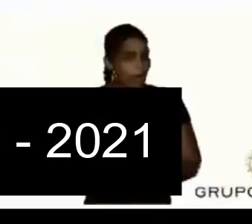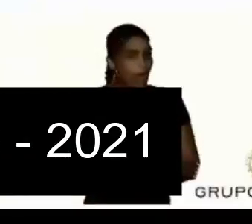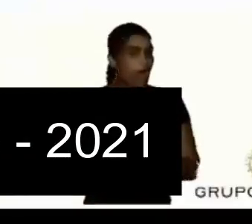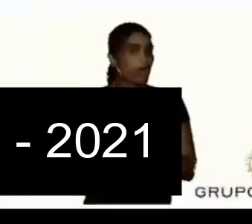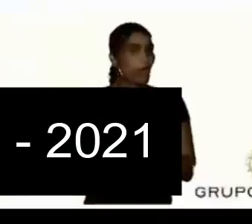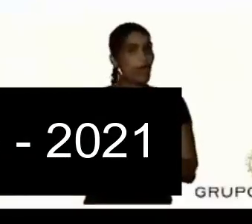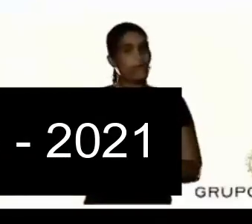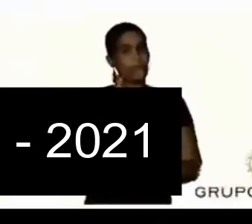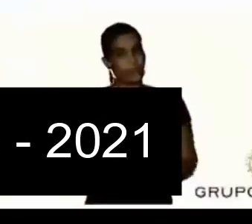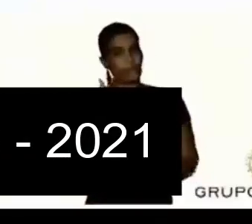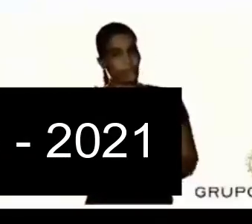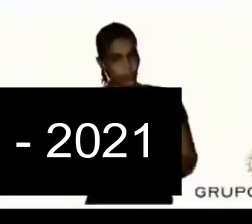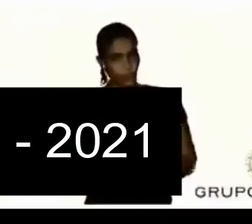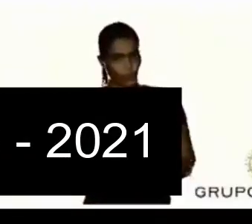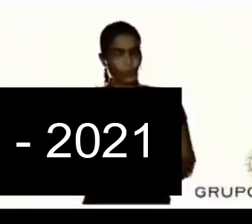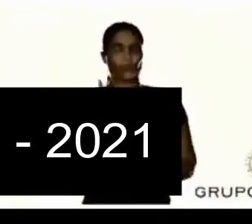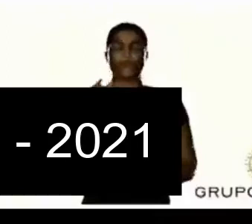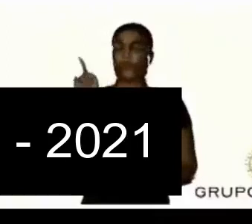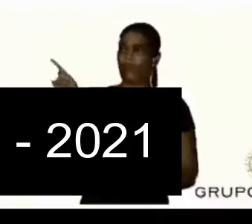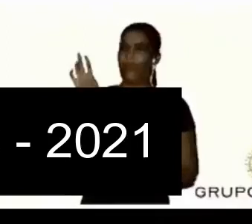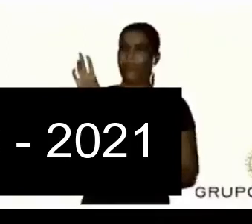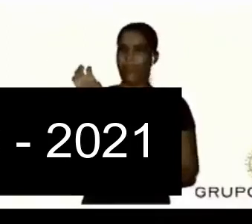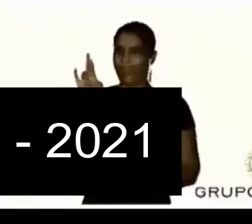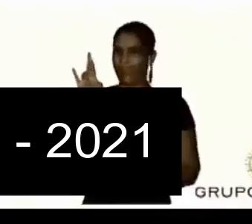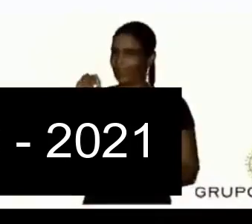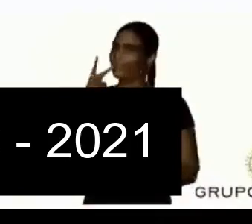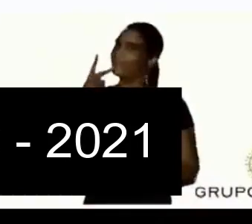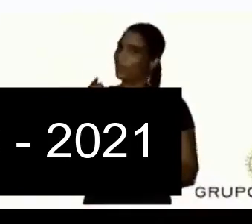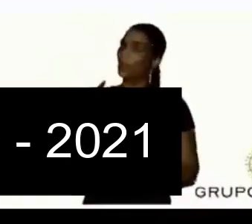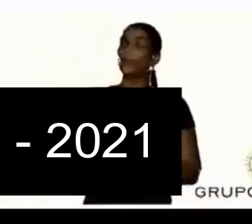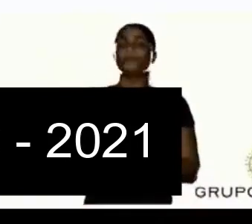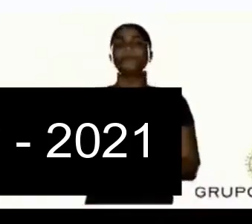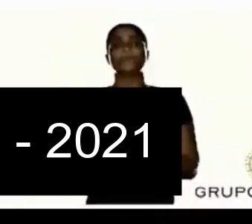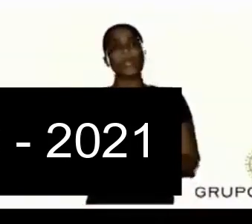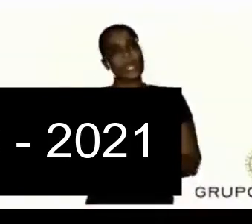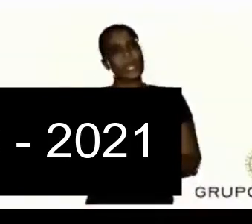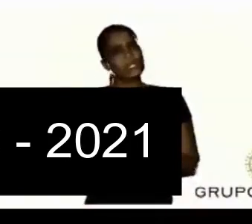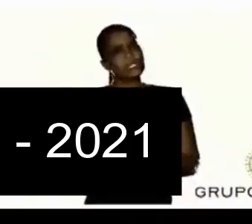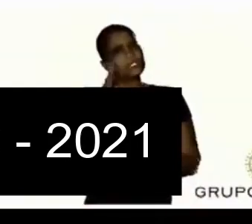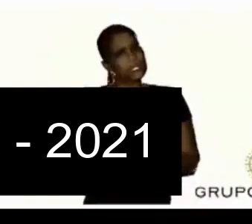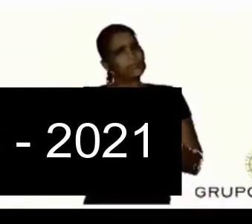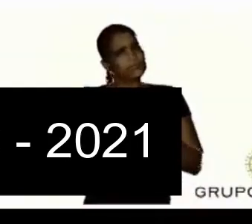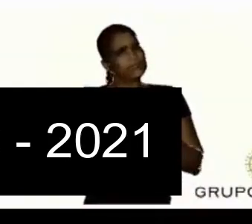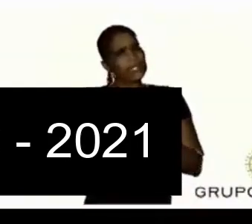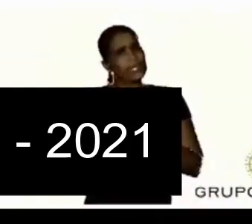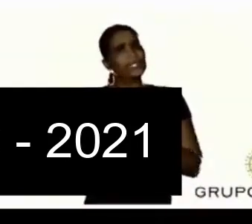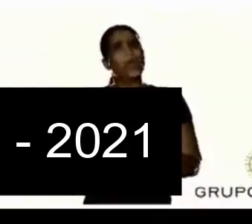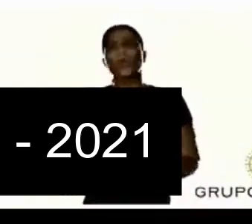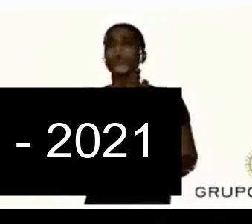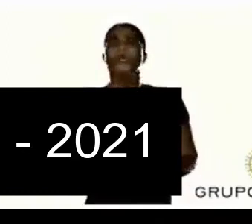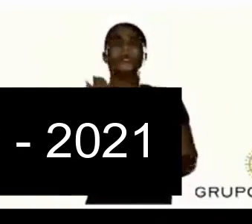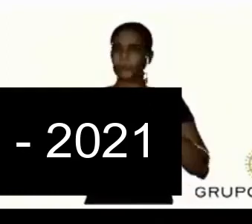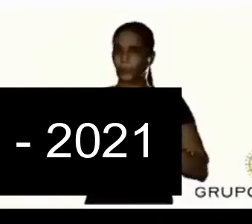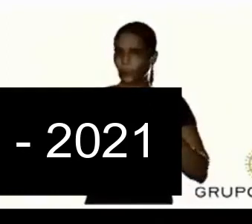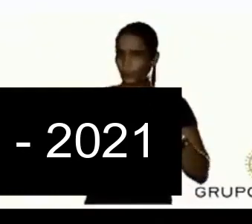¿Y qué viene para el 2021? Erika ya comentó muy bien con Alessandro sobre lo que nosotros estamos haciendo para los mercados, la cantidad